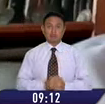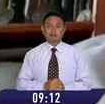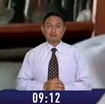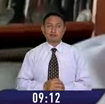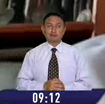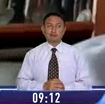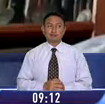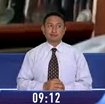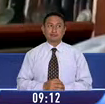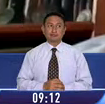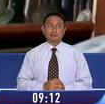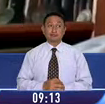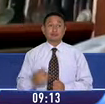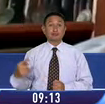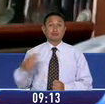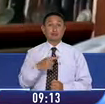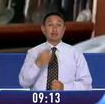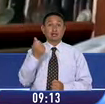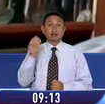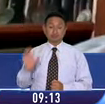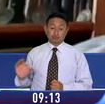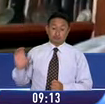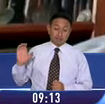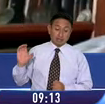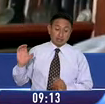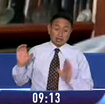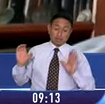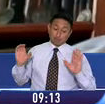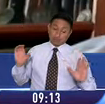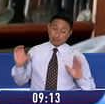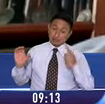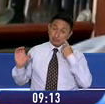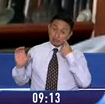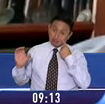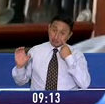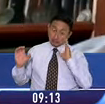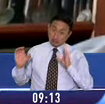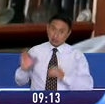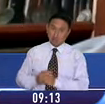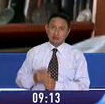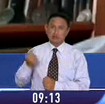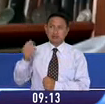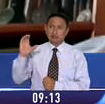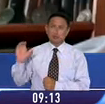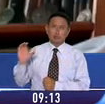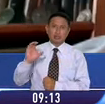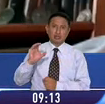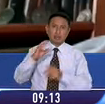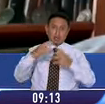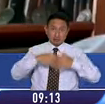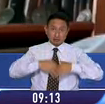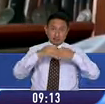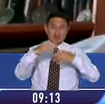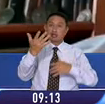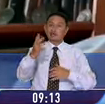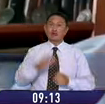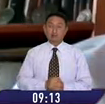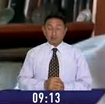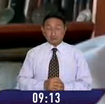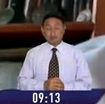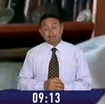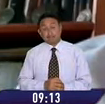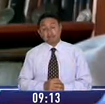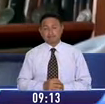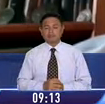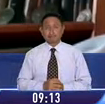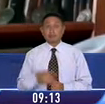más incertidumbre significa esperar a ver qué sucede. Y eso implica un menor crecimiento económico. No necesariamente lo que